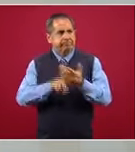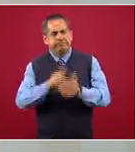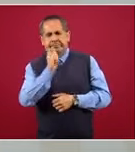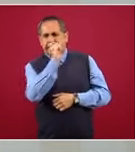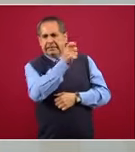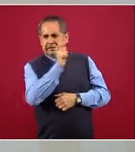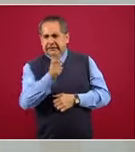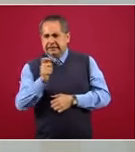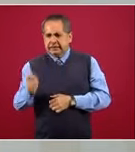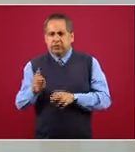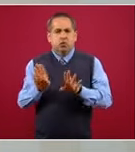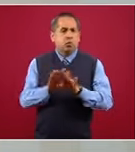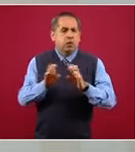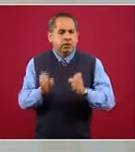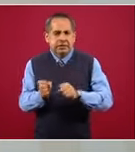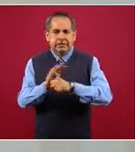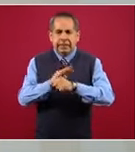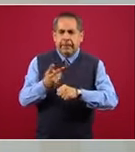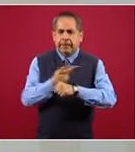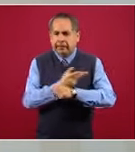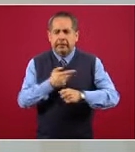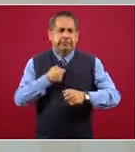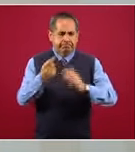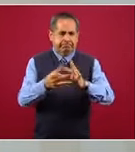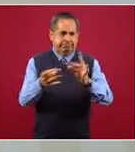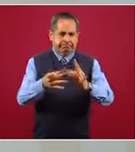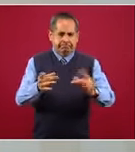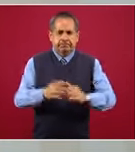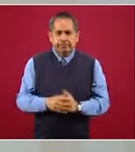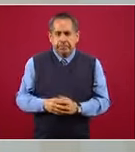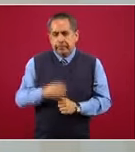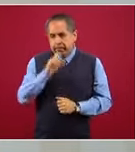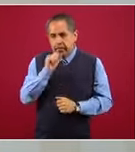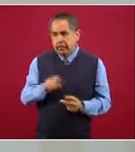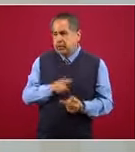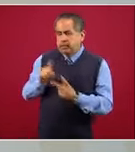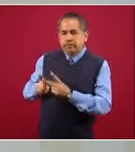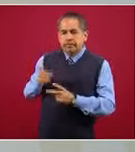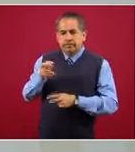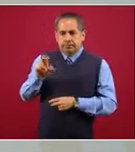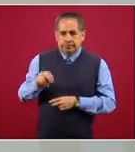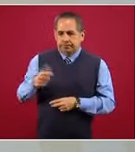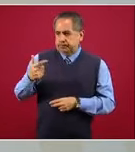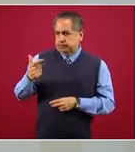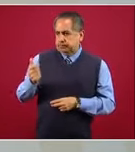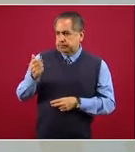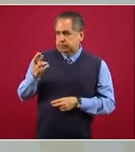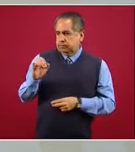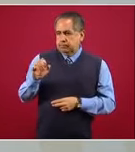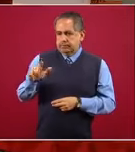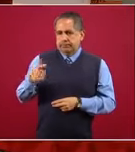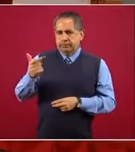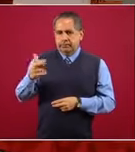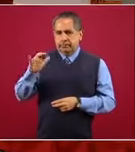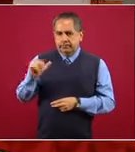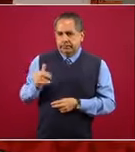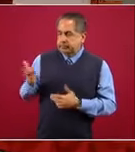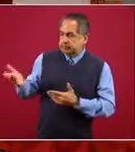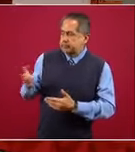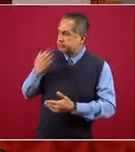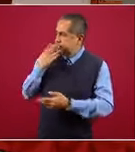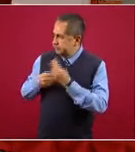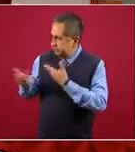situación epidemiológica. Y en la parte temática nos acompaña el doctor Gabriel García, aquí presente.